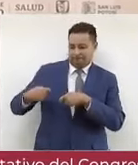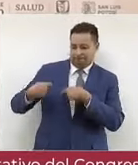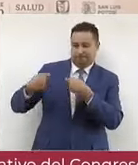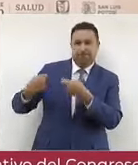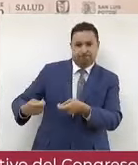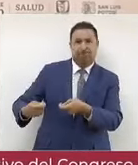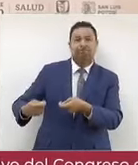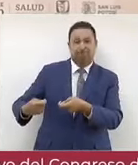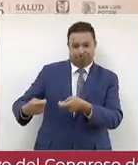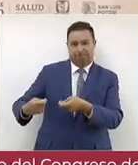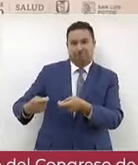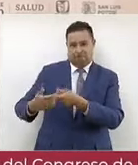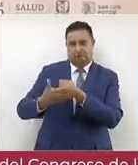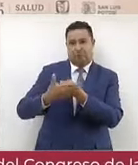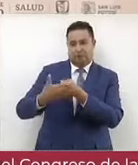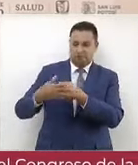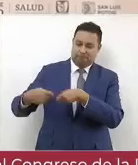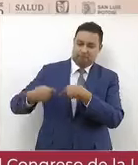generacional.